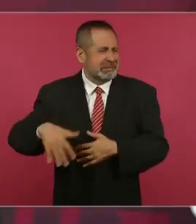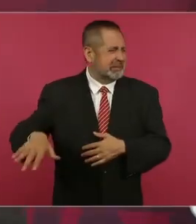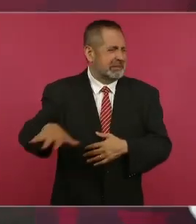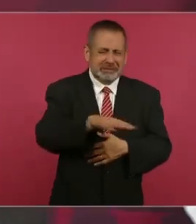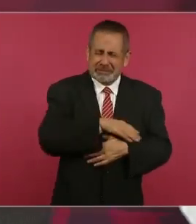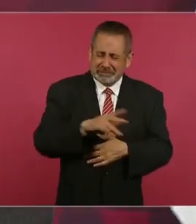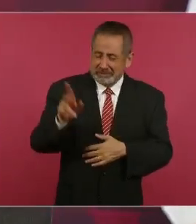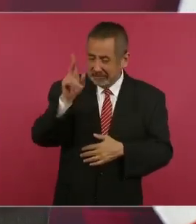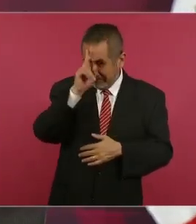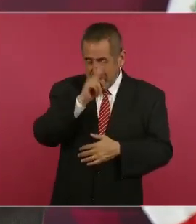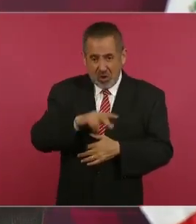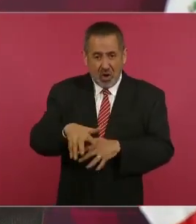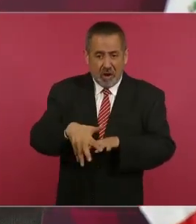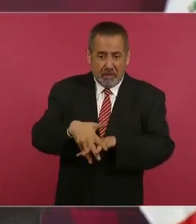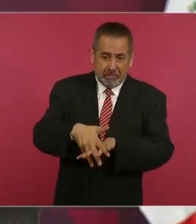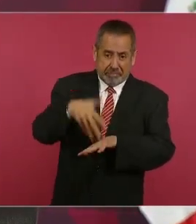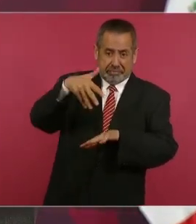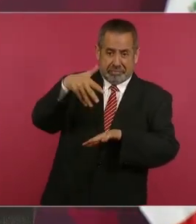Fue